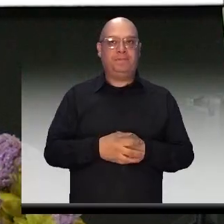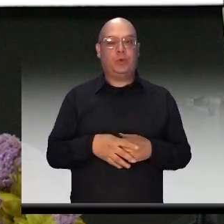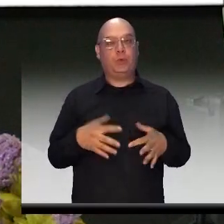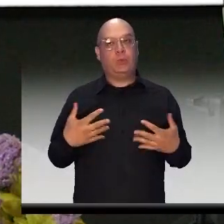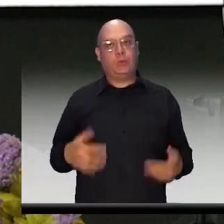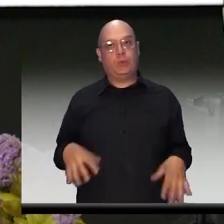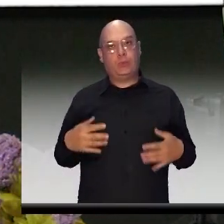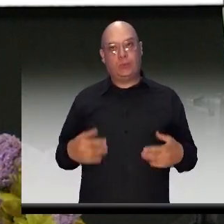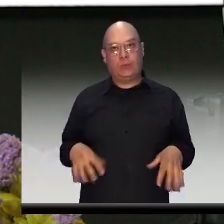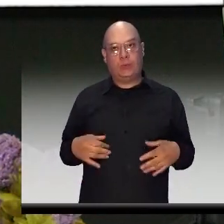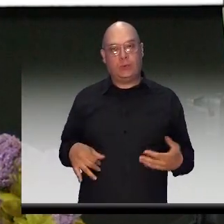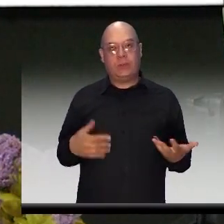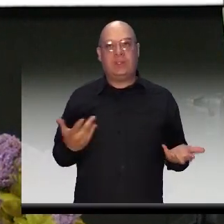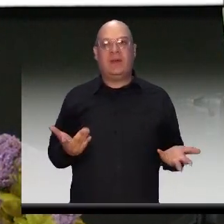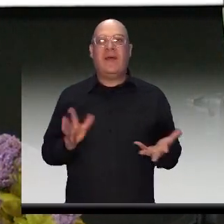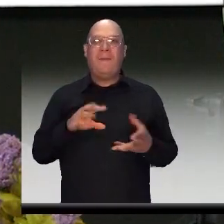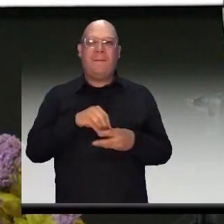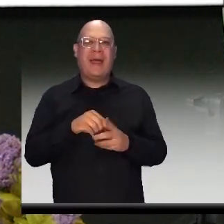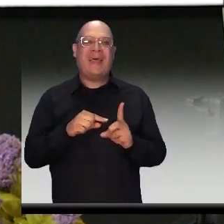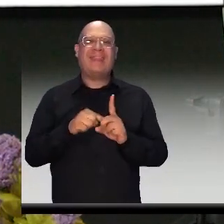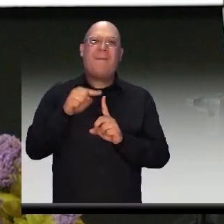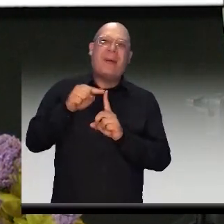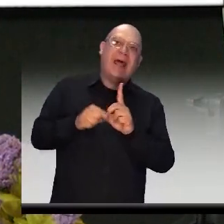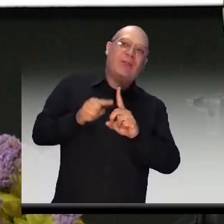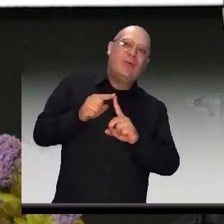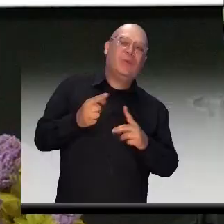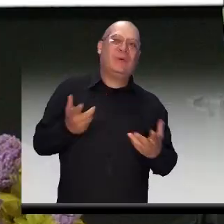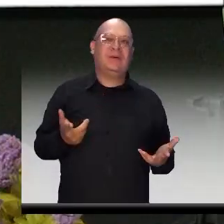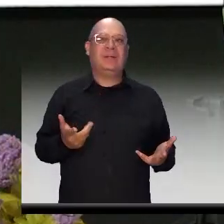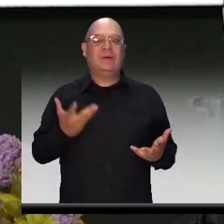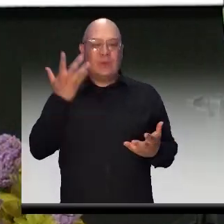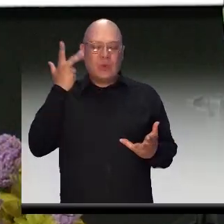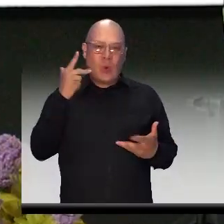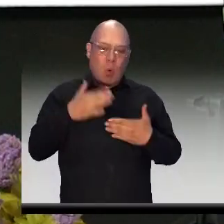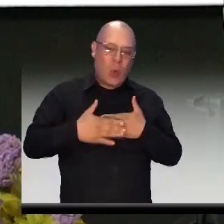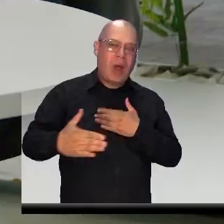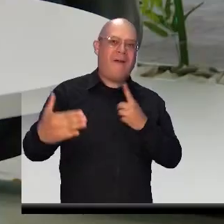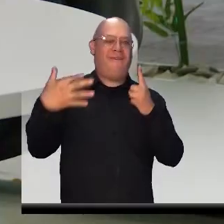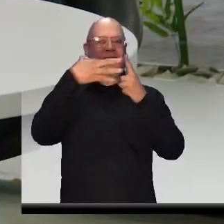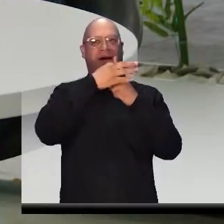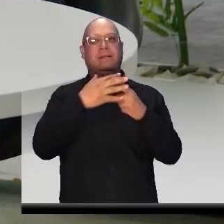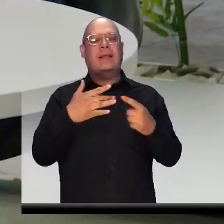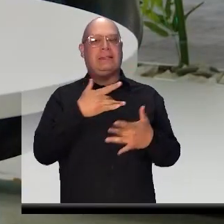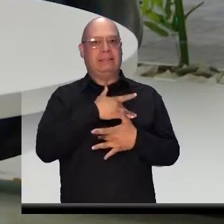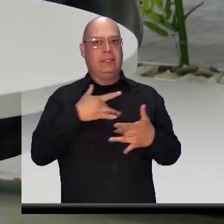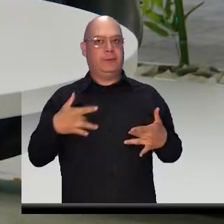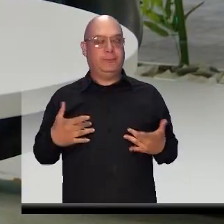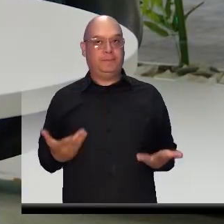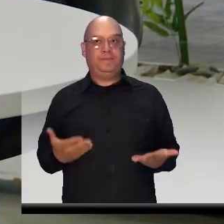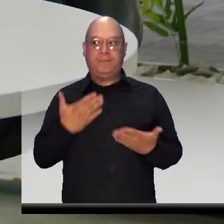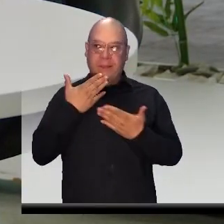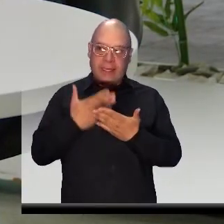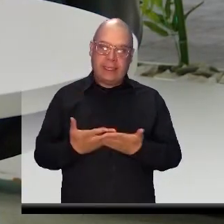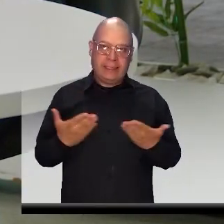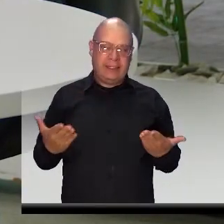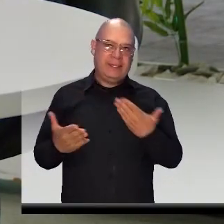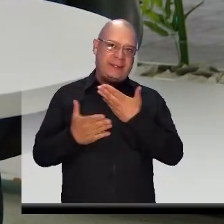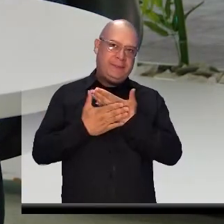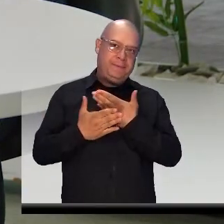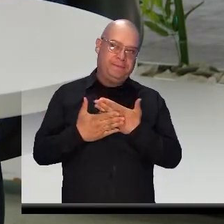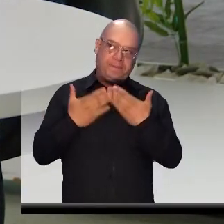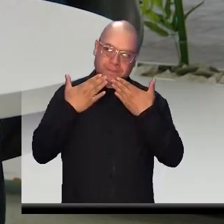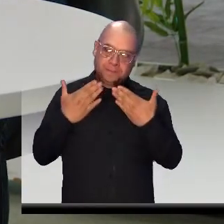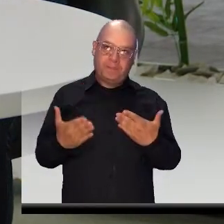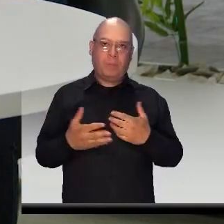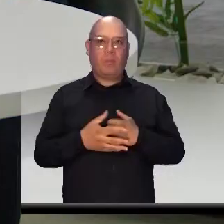cómo algo como la temperatura del día a día puede afectar nuestra salud. Muchas gracias por comentarnos eso y